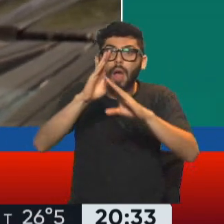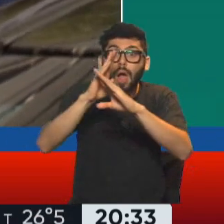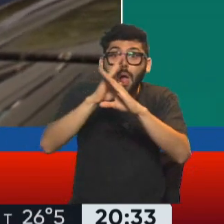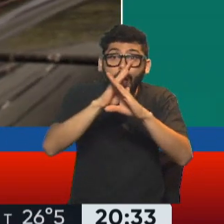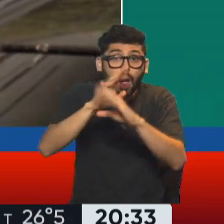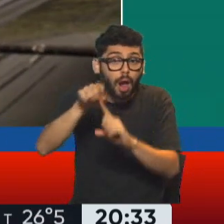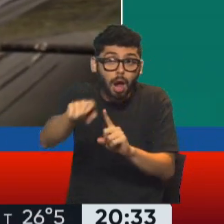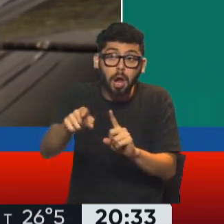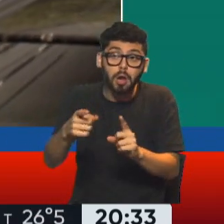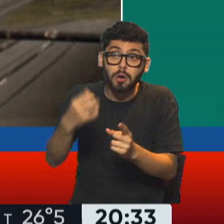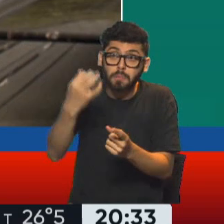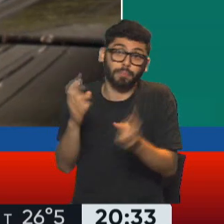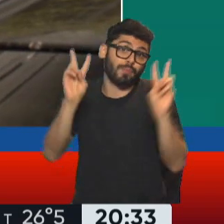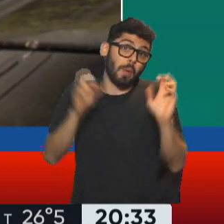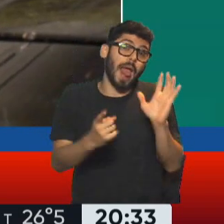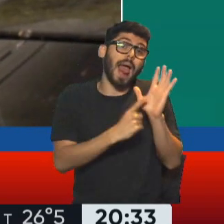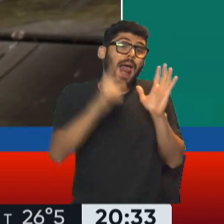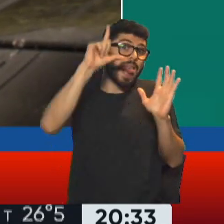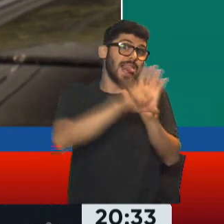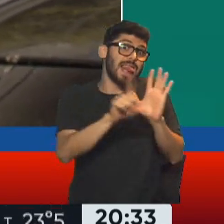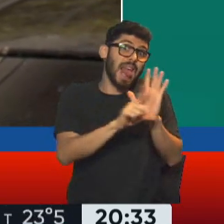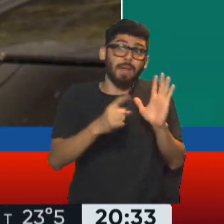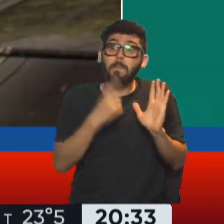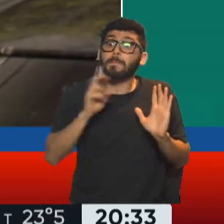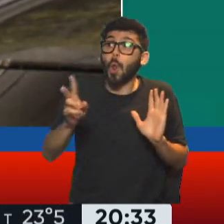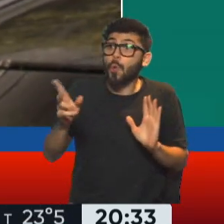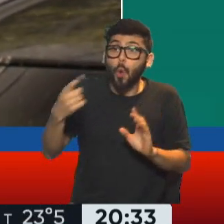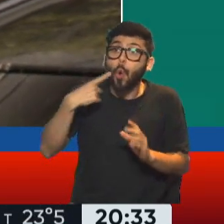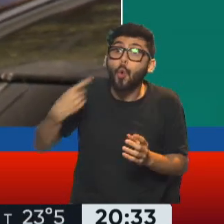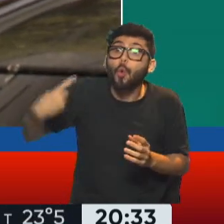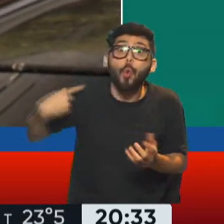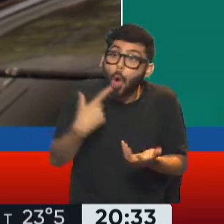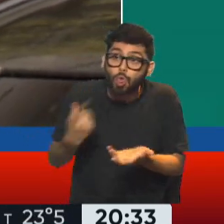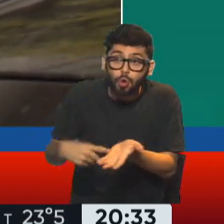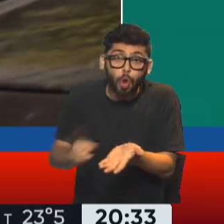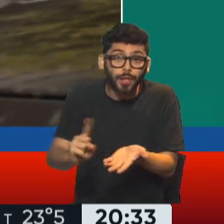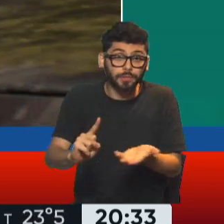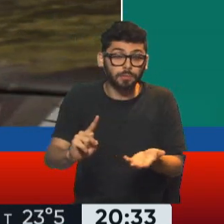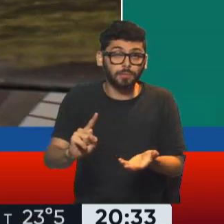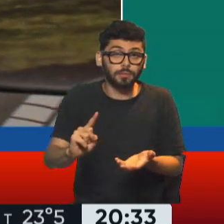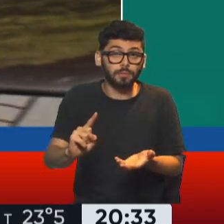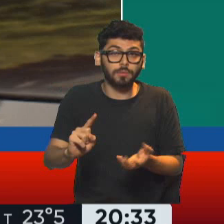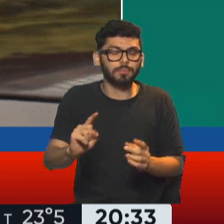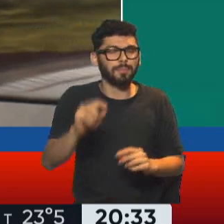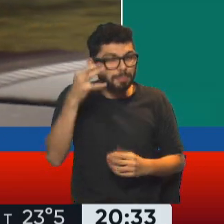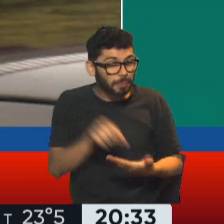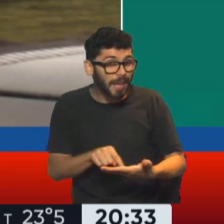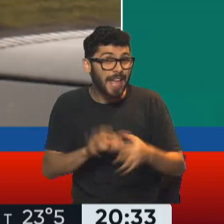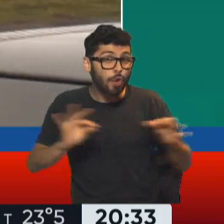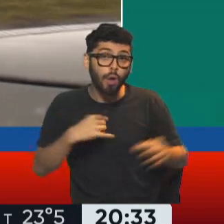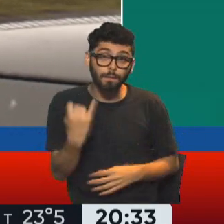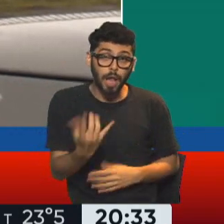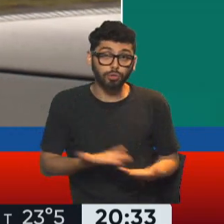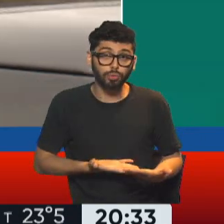de inteligencia expresamente prohibida por la ley de inteligencia. Esta narración es falsa, porque el juez más allá de